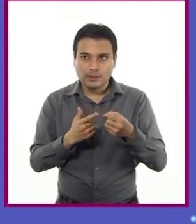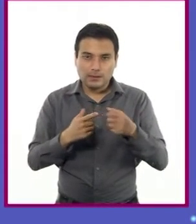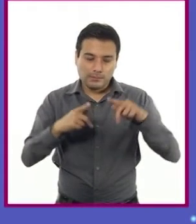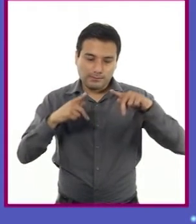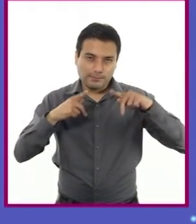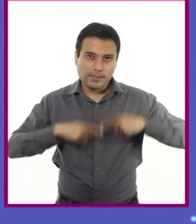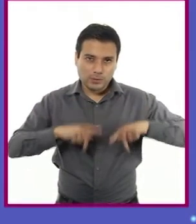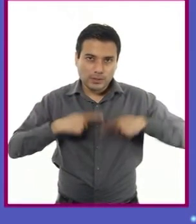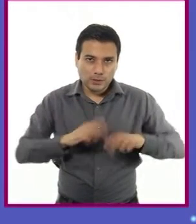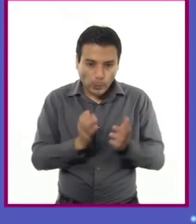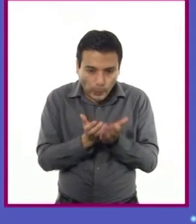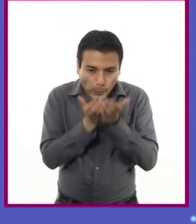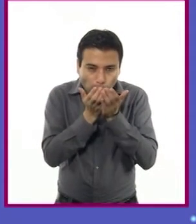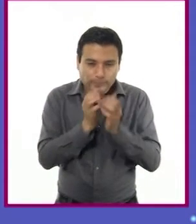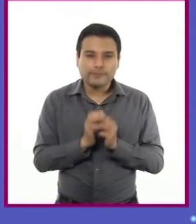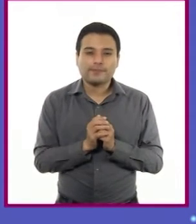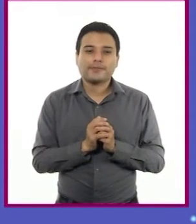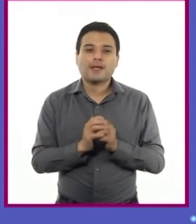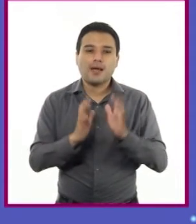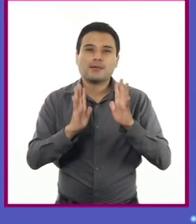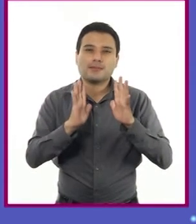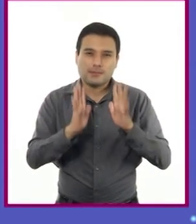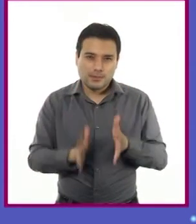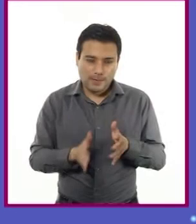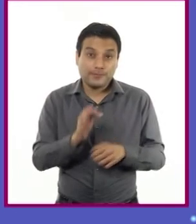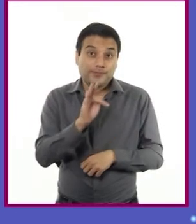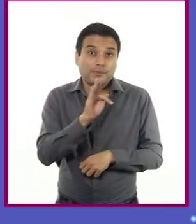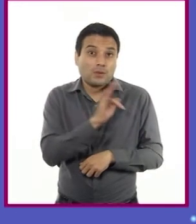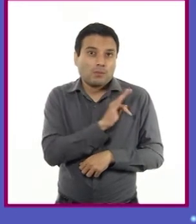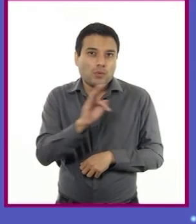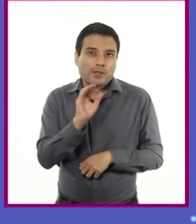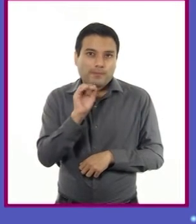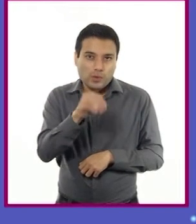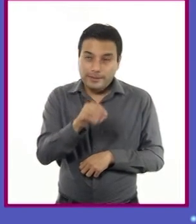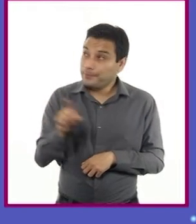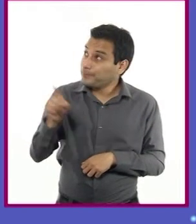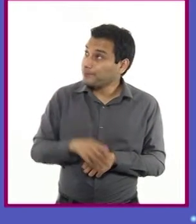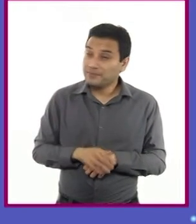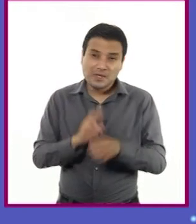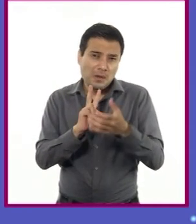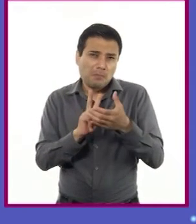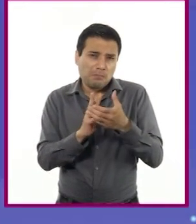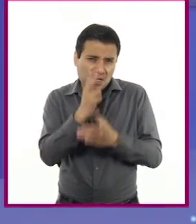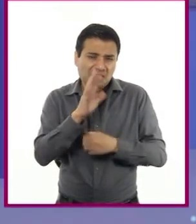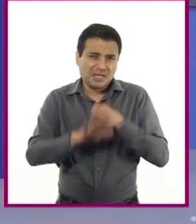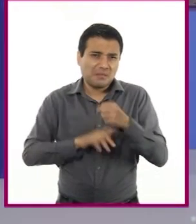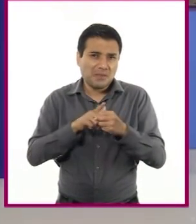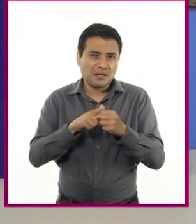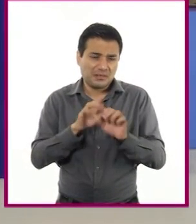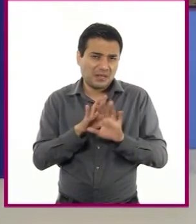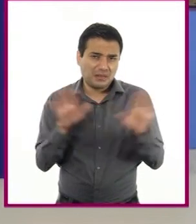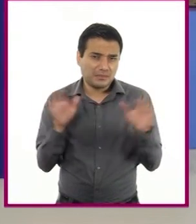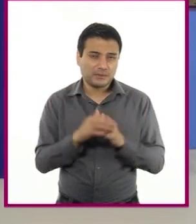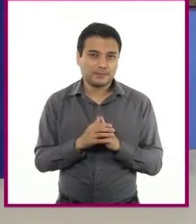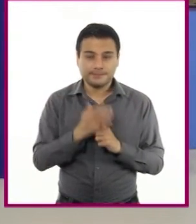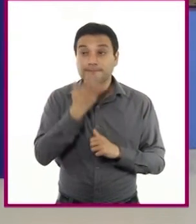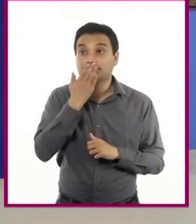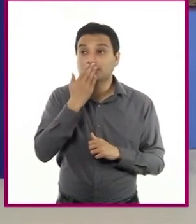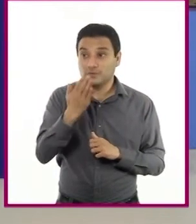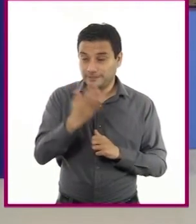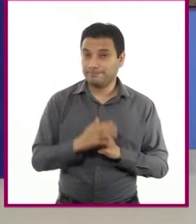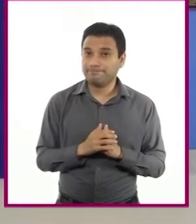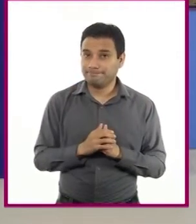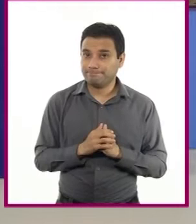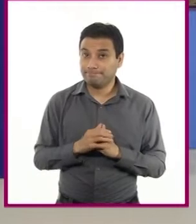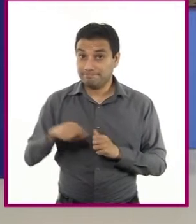en los reinos de la naturaleza, podemos poner los conceptos plantas y animales. Muy bien. Confío